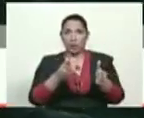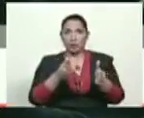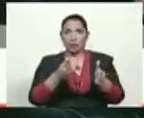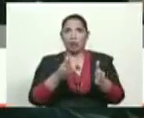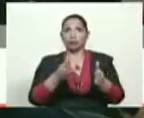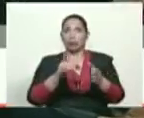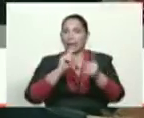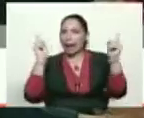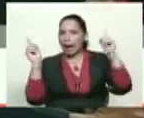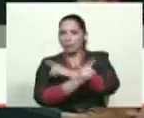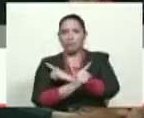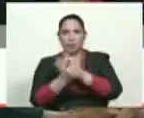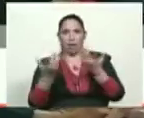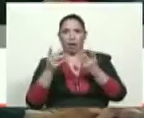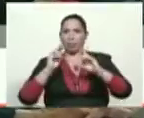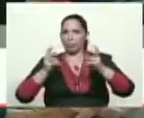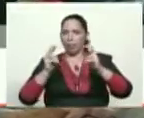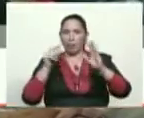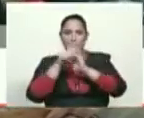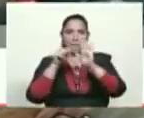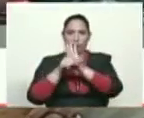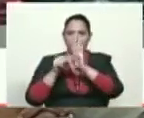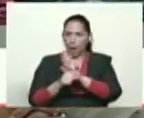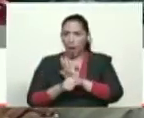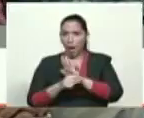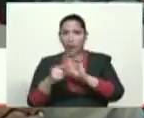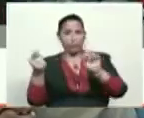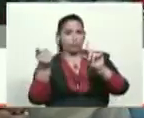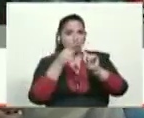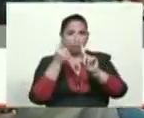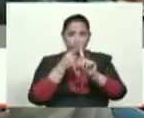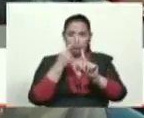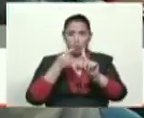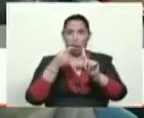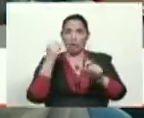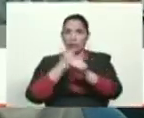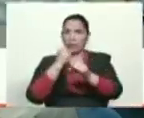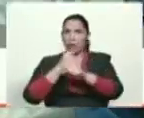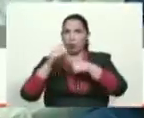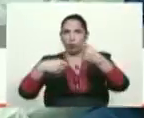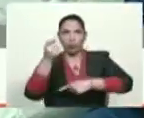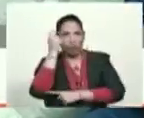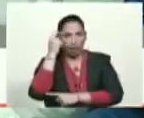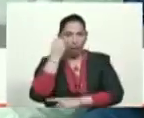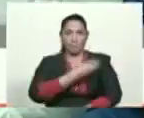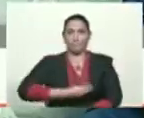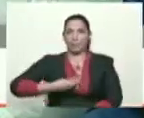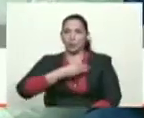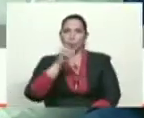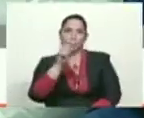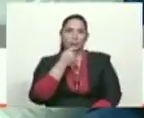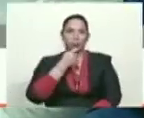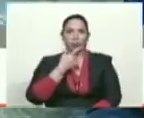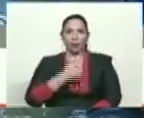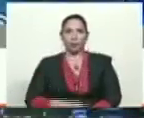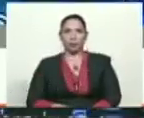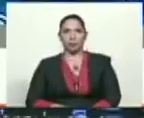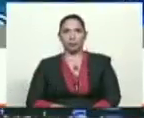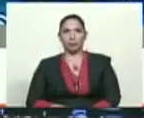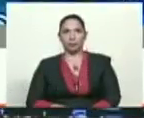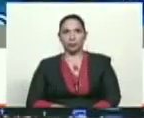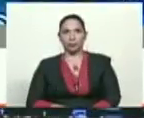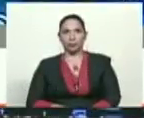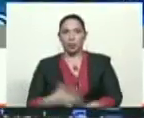agendas pondrán como punto número uno de la agenda de trabajo diario la misión venezuela bella